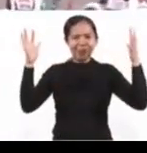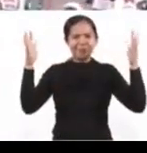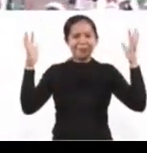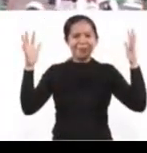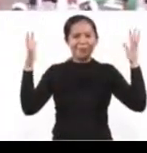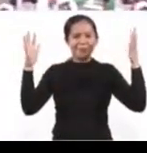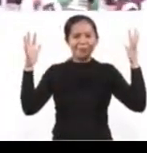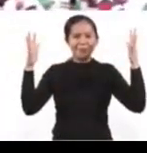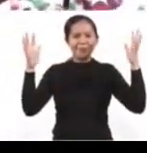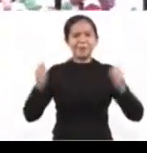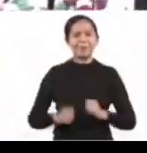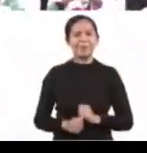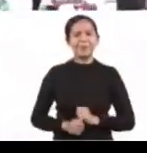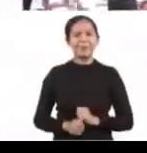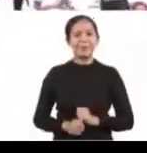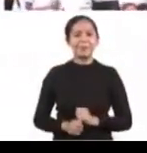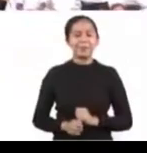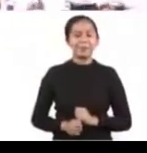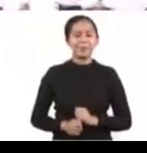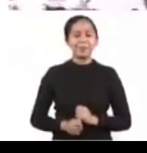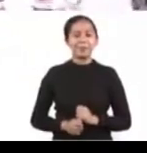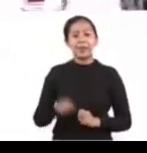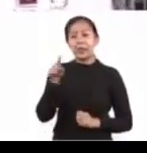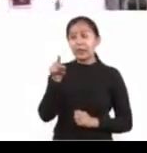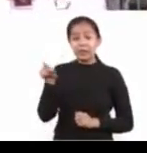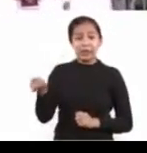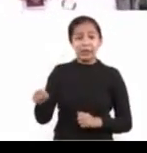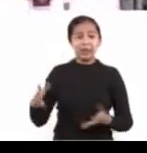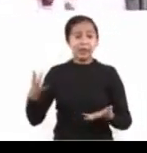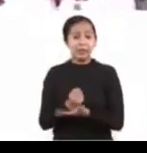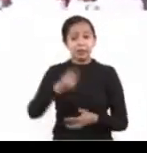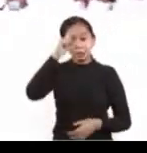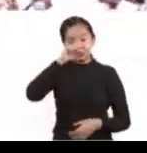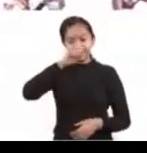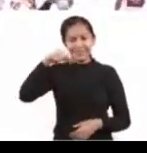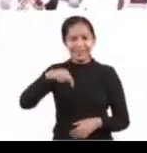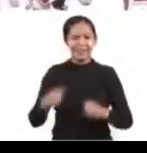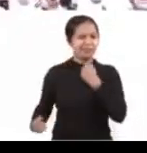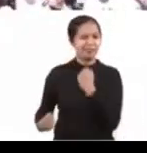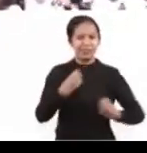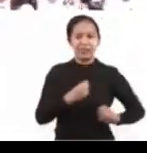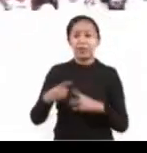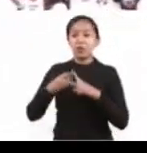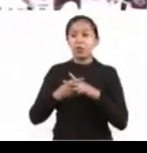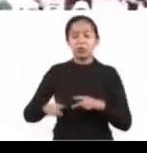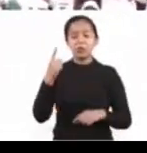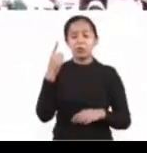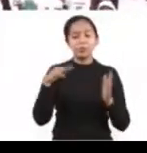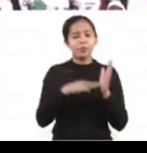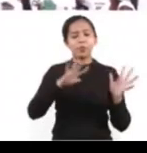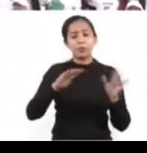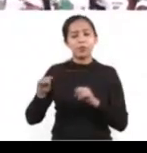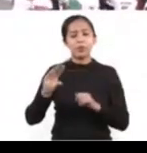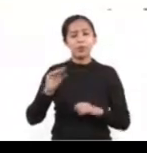González. Fuerte ese aplauso, damas y caballeros. Campeón del Consejo Mundial de Boxeo. Él iniciaba su carrera en 1984